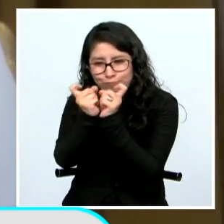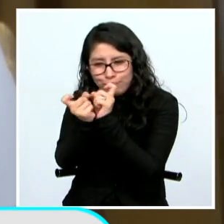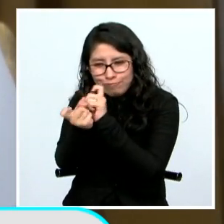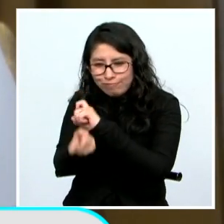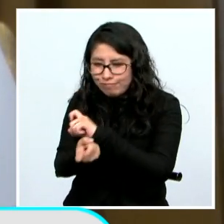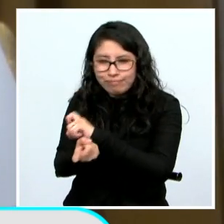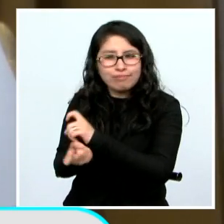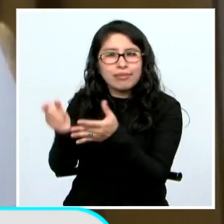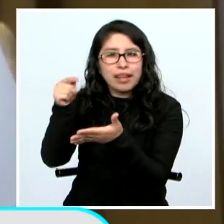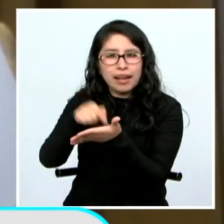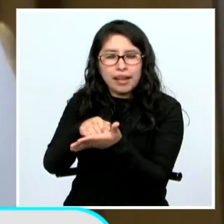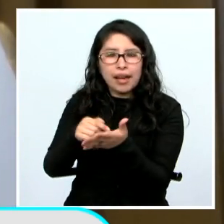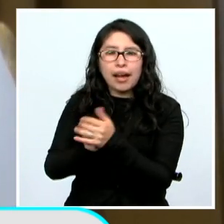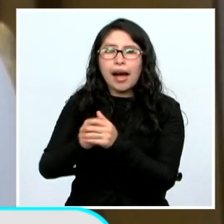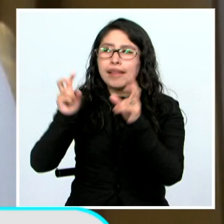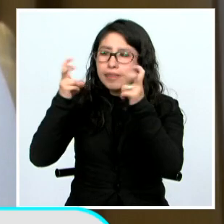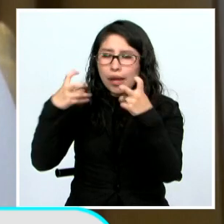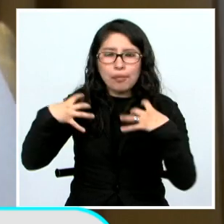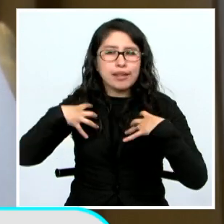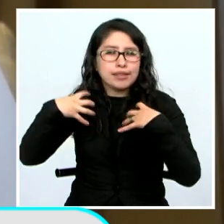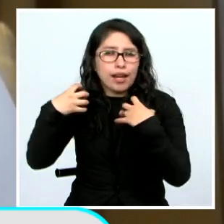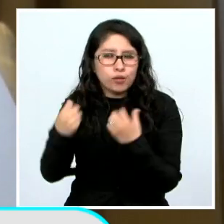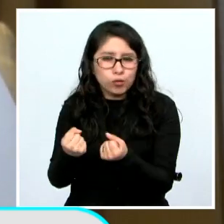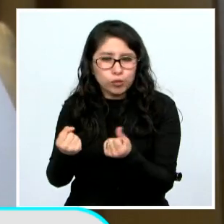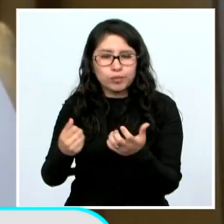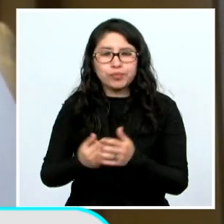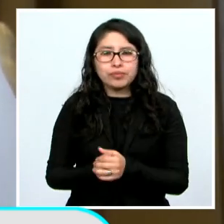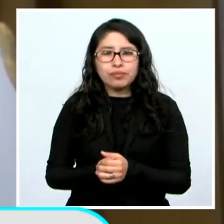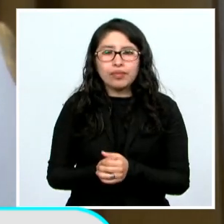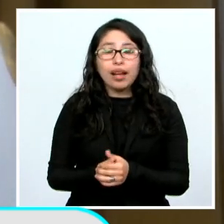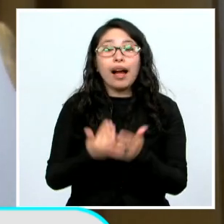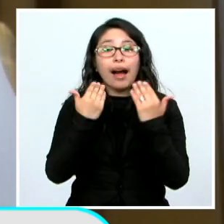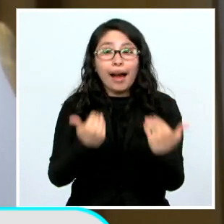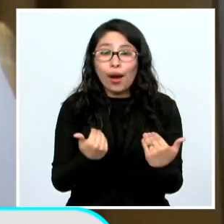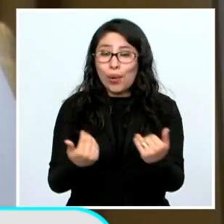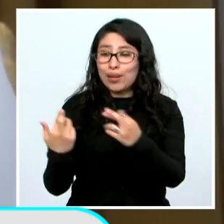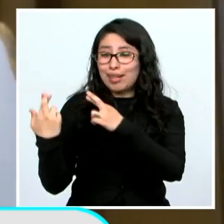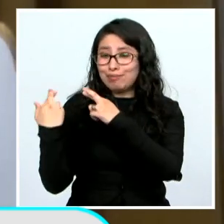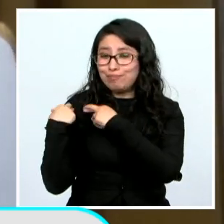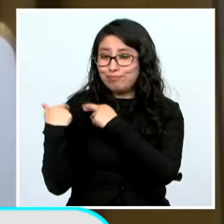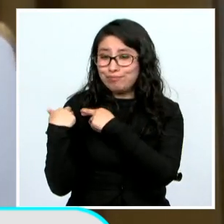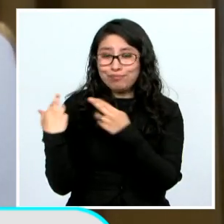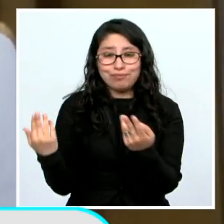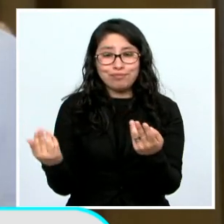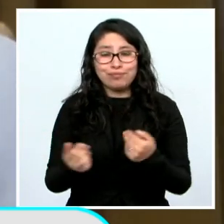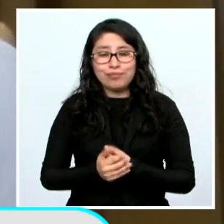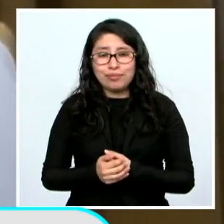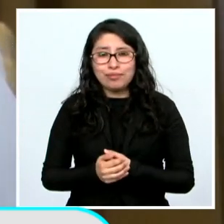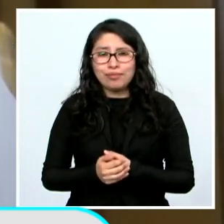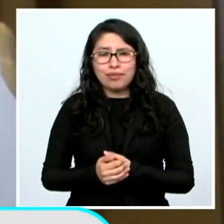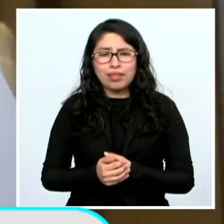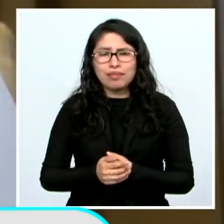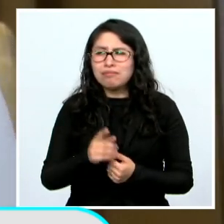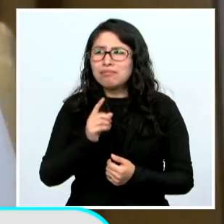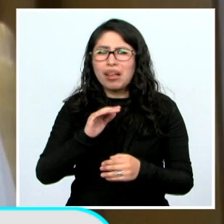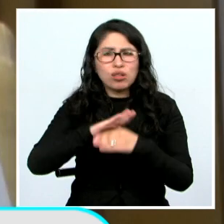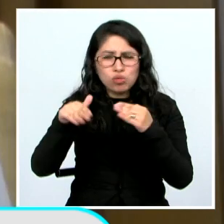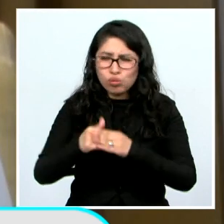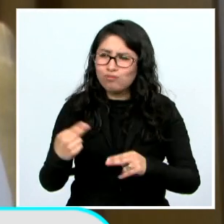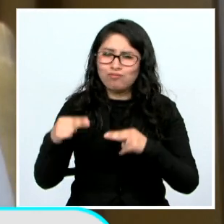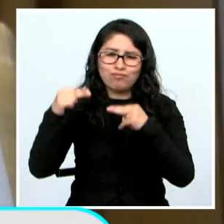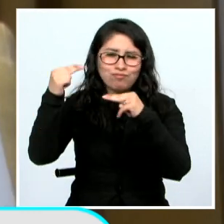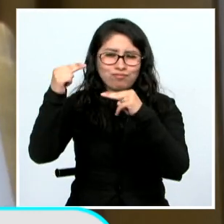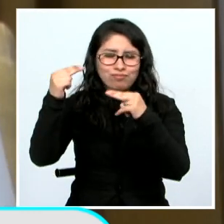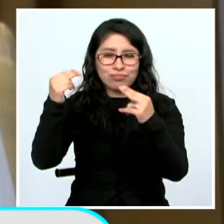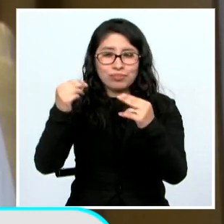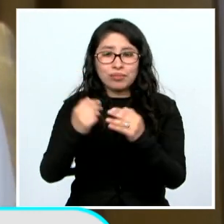diferentes municipios. Y la responsabilidad en este sentido es de todos los niveles. Pero también, Juan